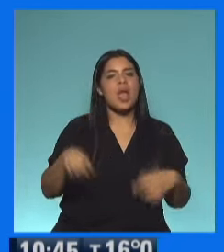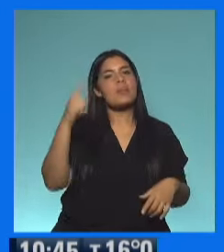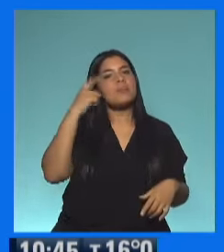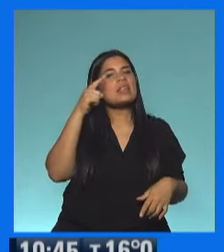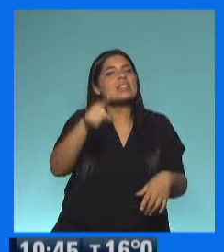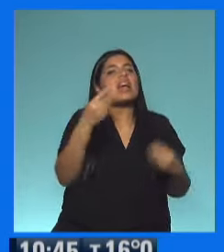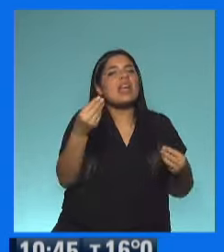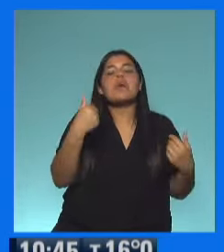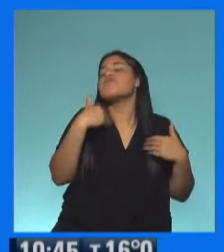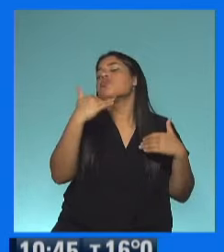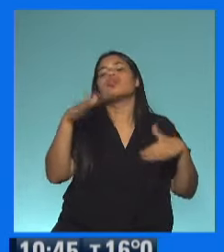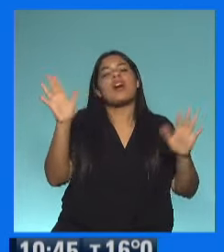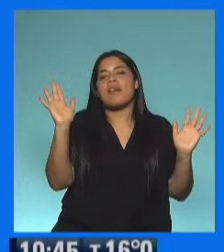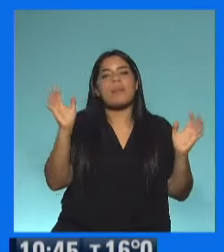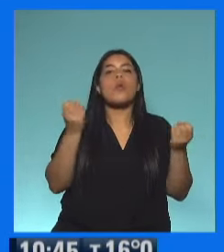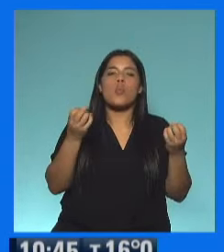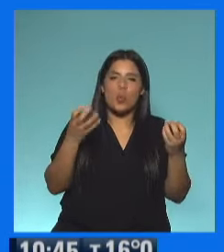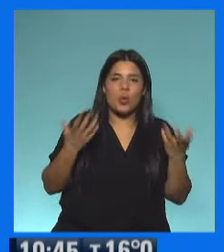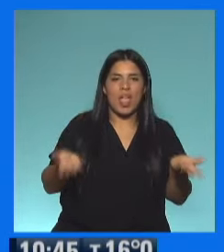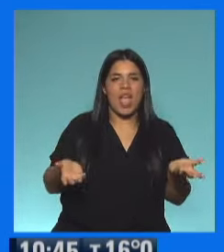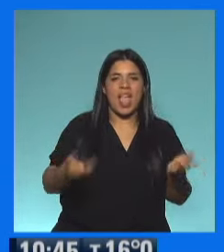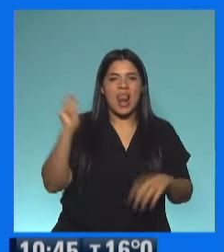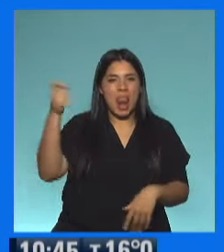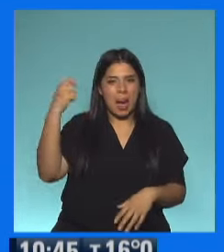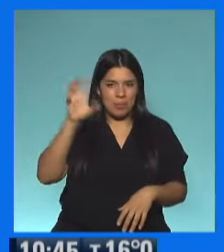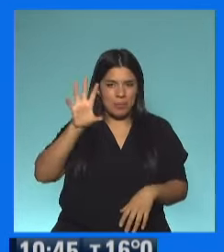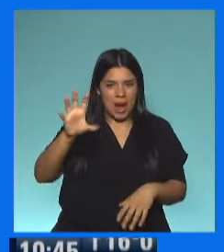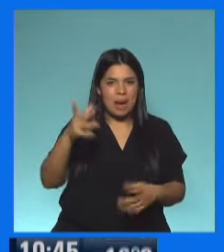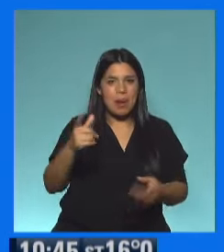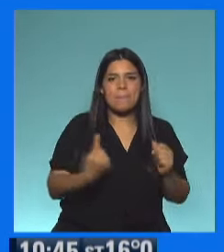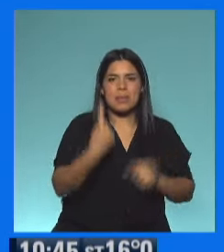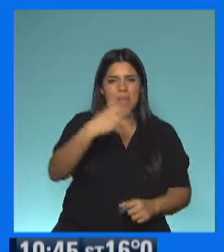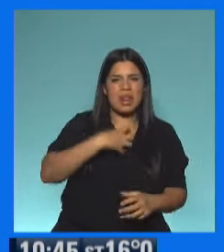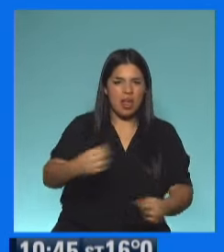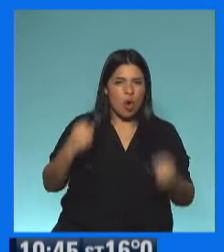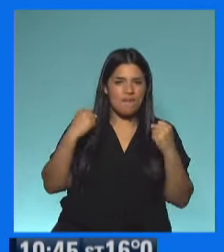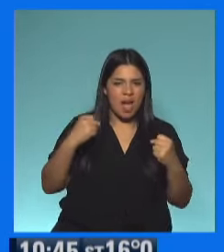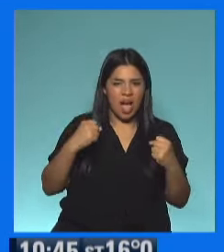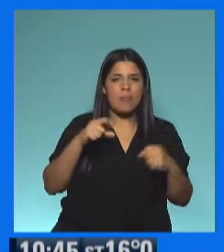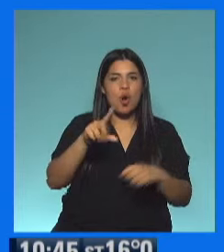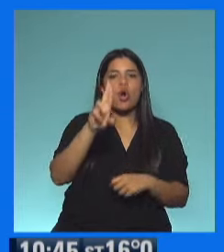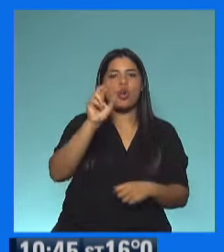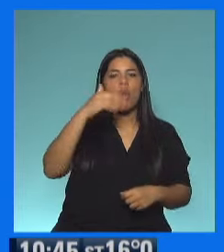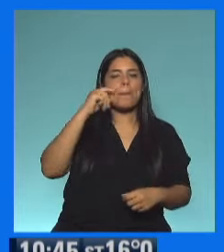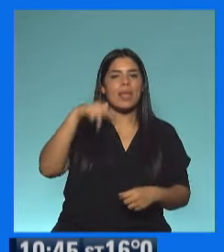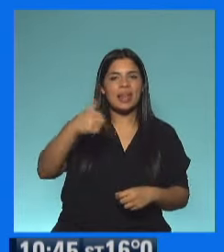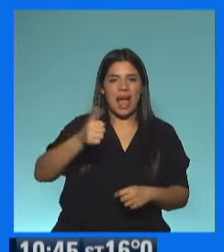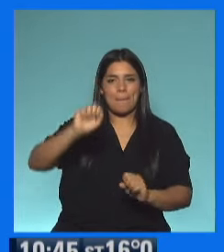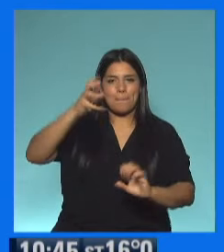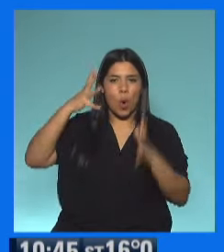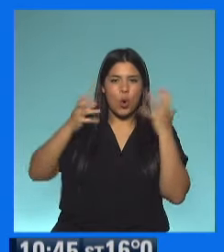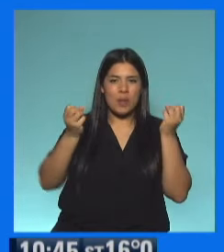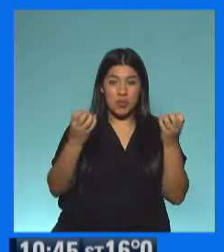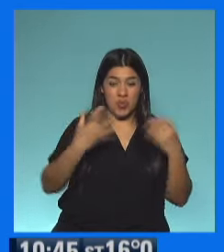pensando. General Pico, la pampa, guante primer grado, dice Romina, la murguera. Toda de rojo.